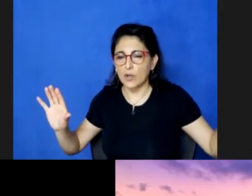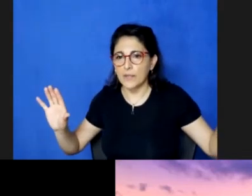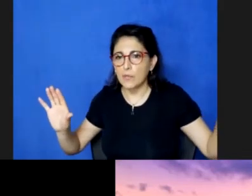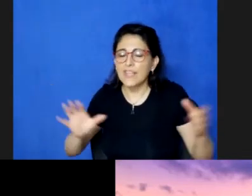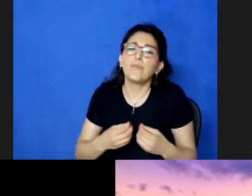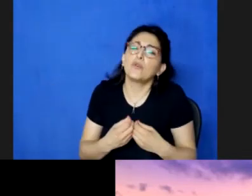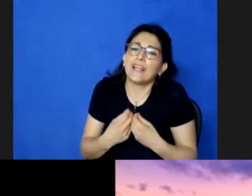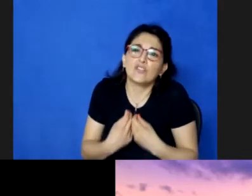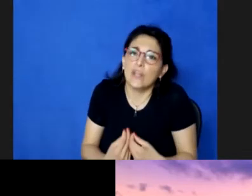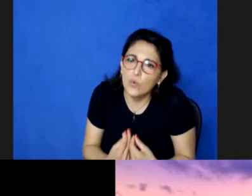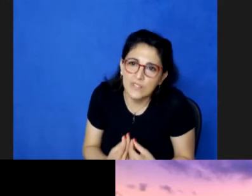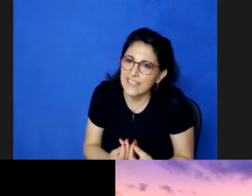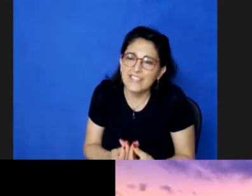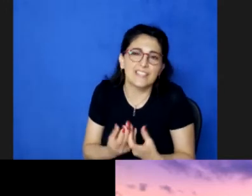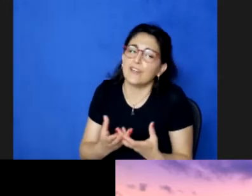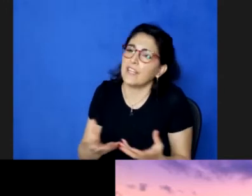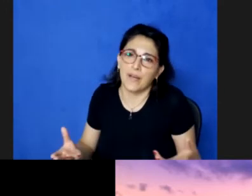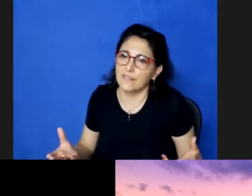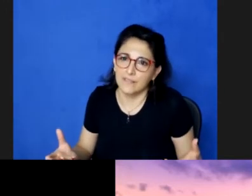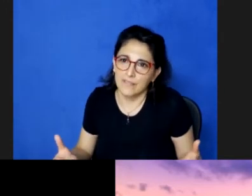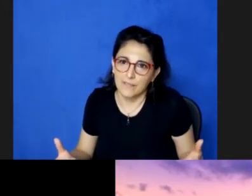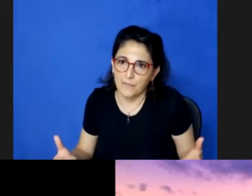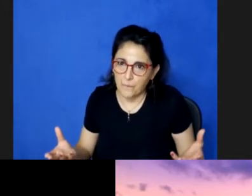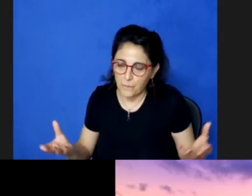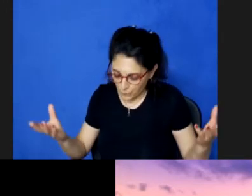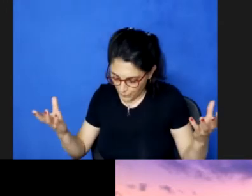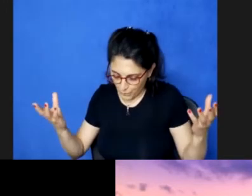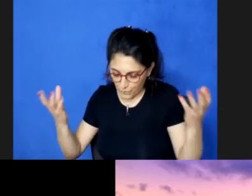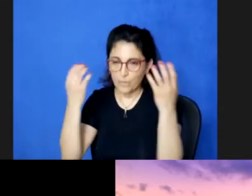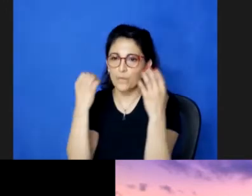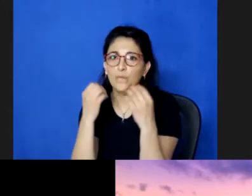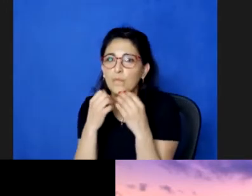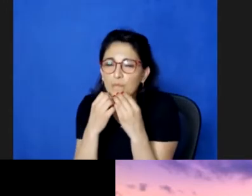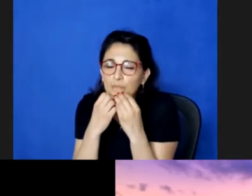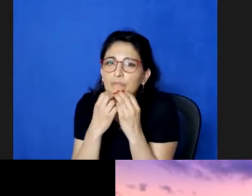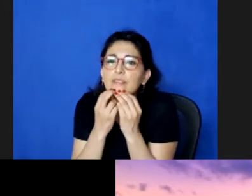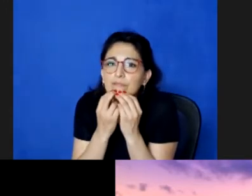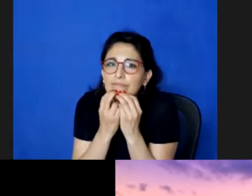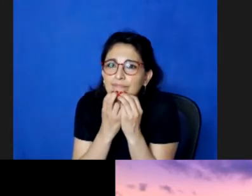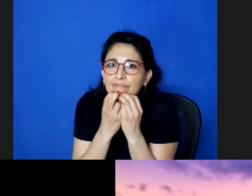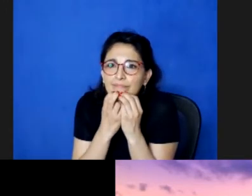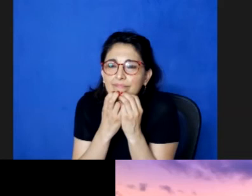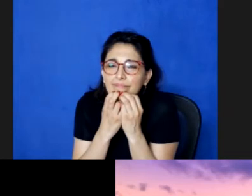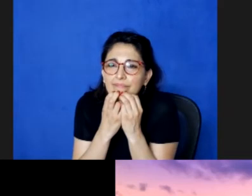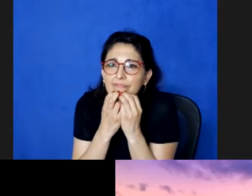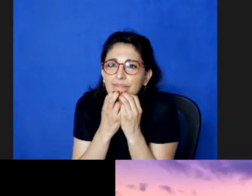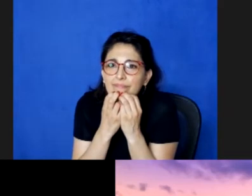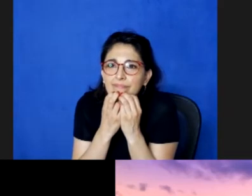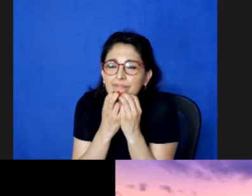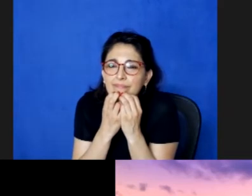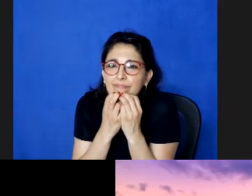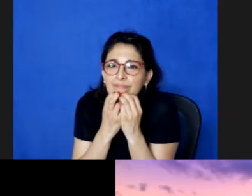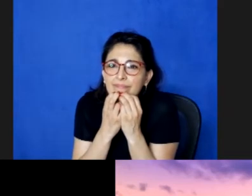para recomendar? ¿Vos sabés que me gustan las cosas dulces? Ese es el tema. Sí, lo sé. Yo pienso que hay que continuar.